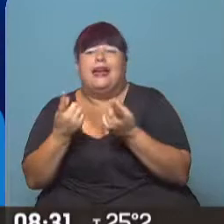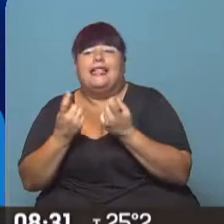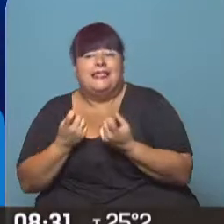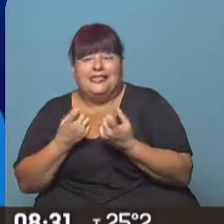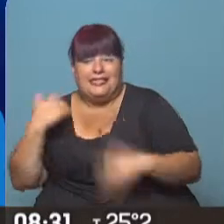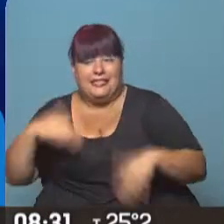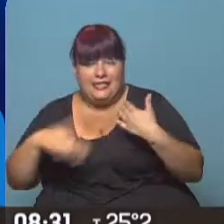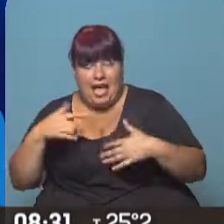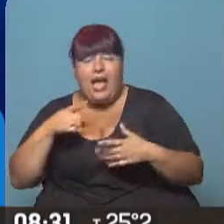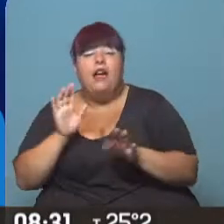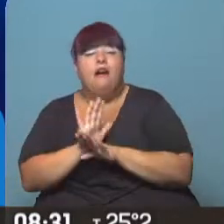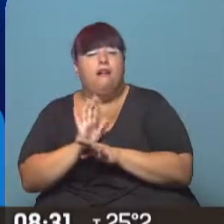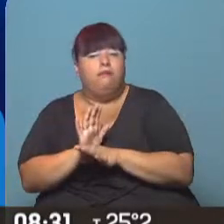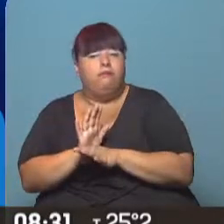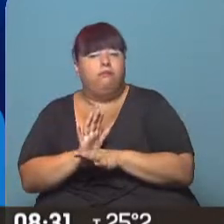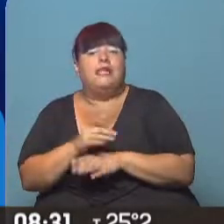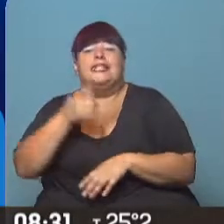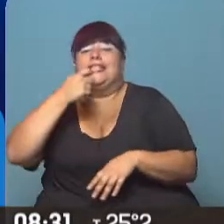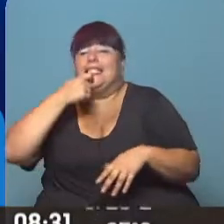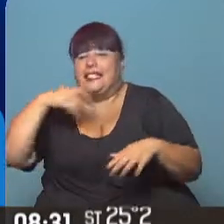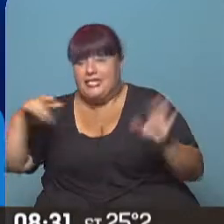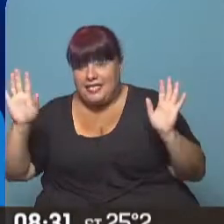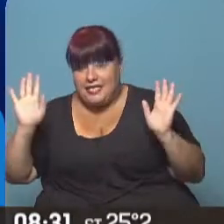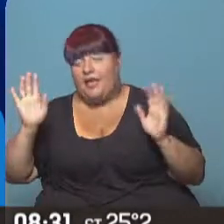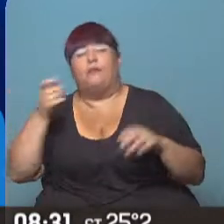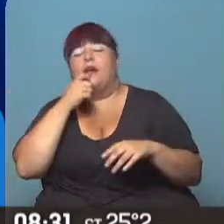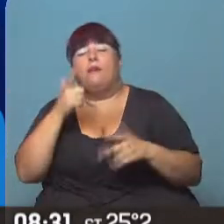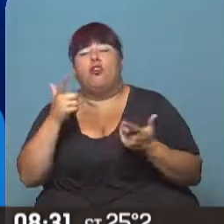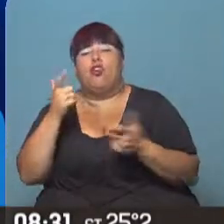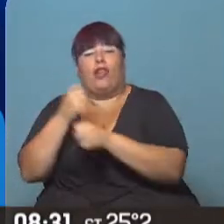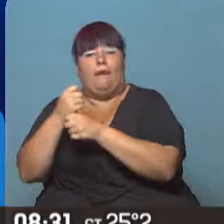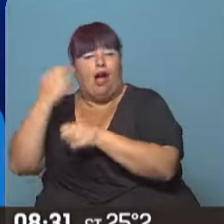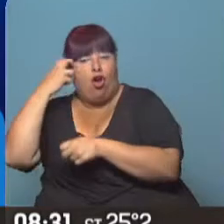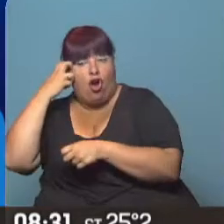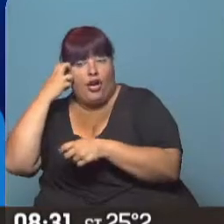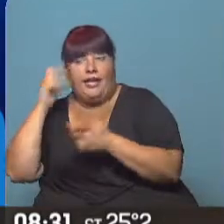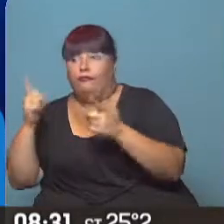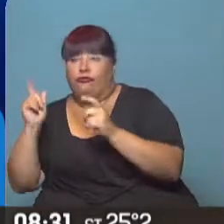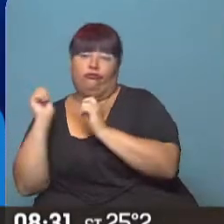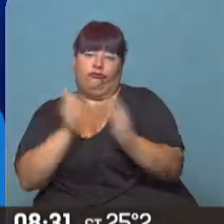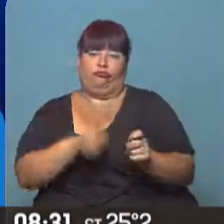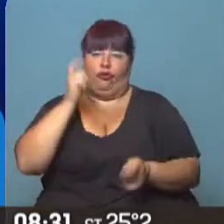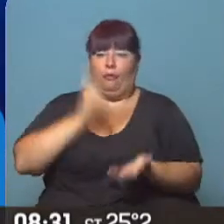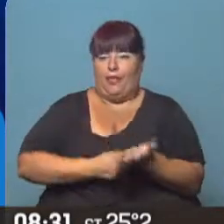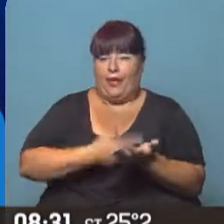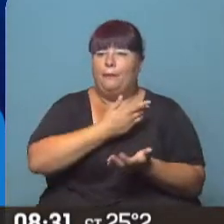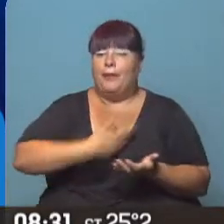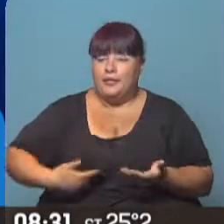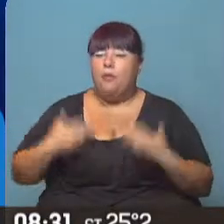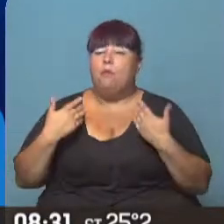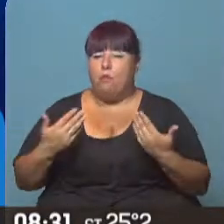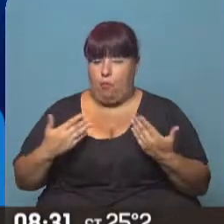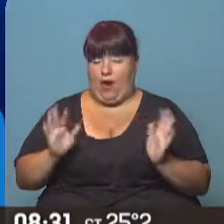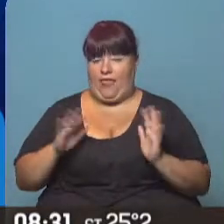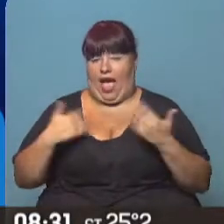necesidad que en ocasiones, y cuando no está funcionando el Congreso sobre todo, el presidente